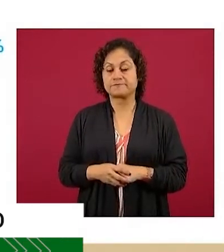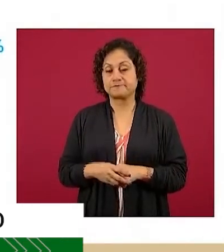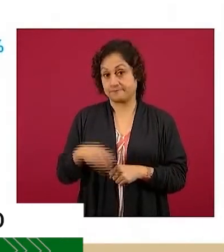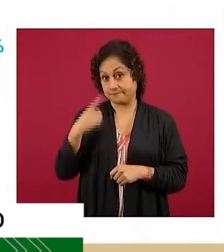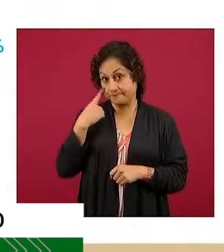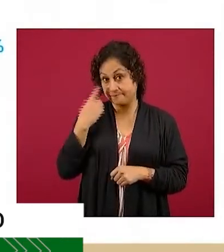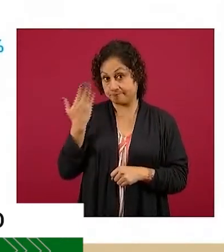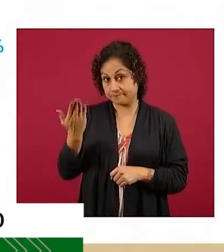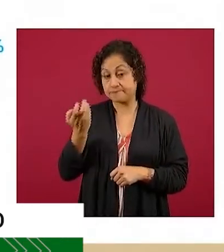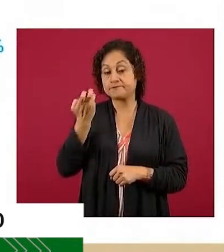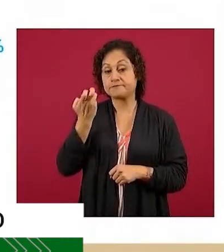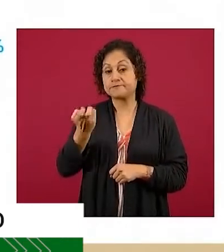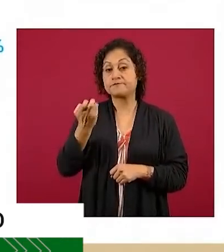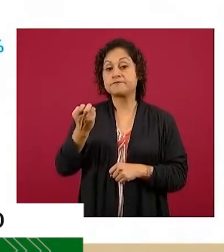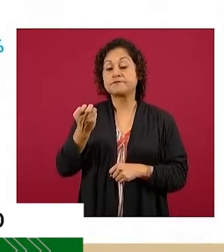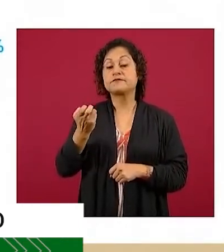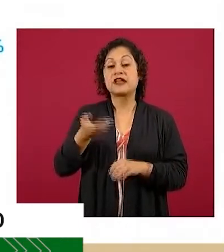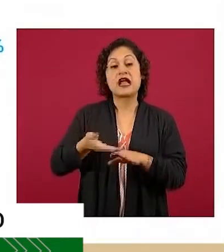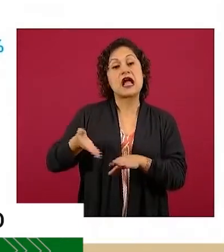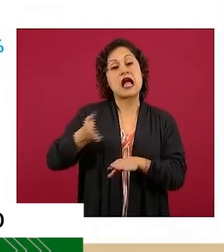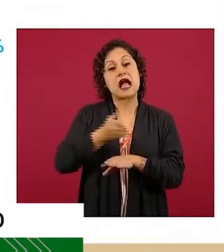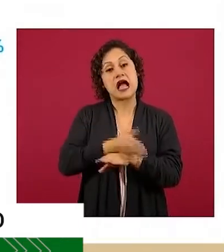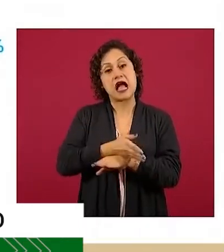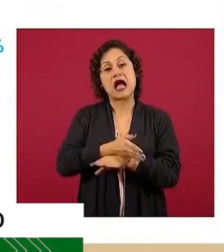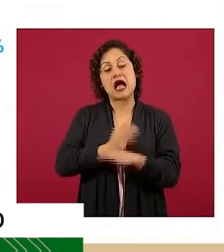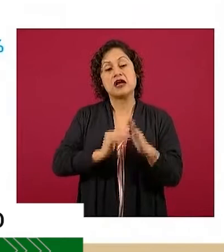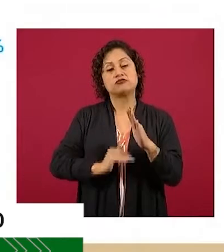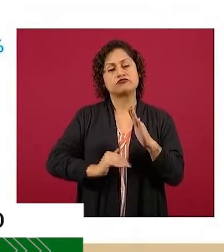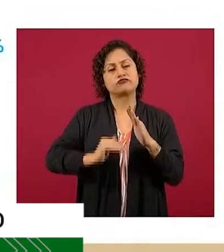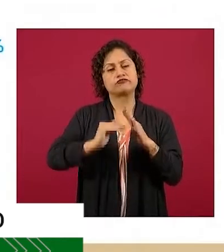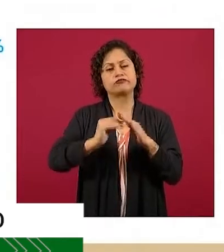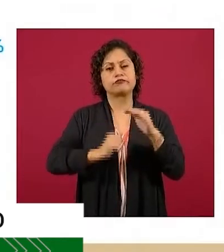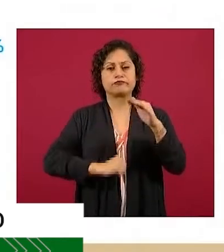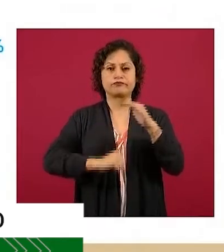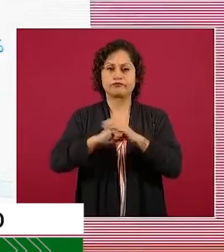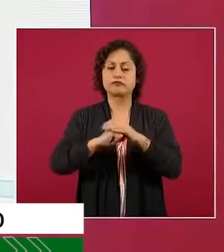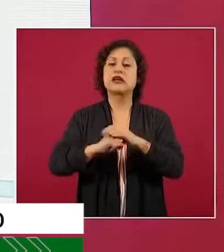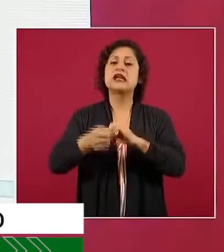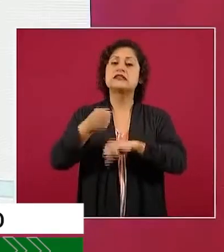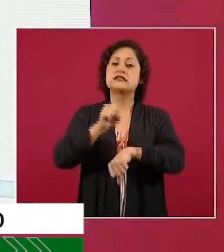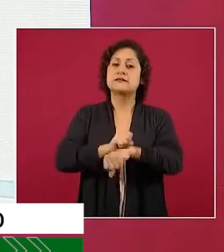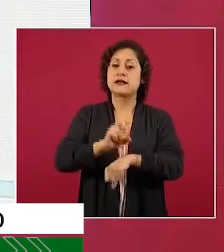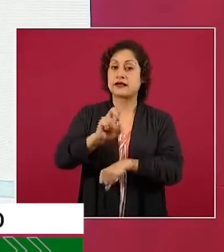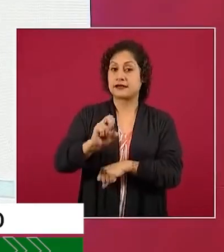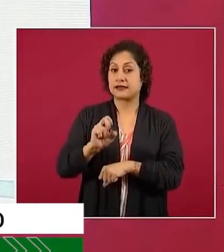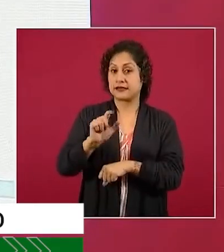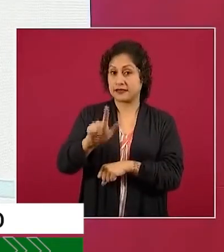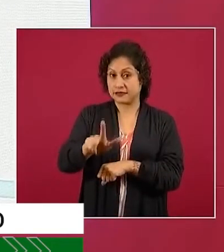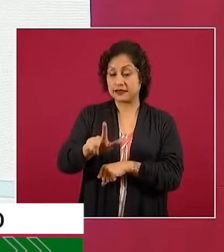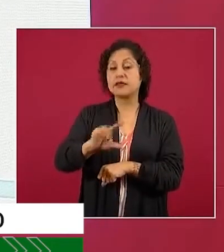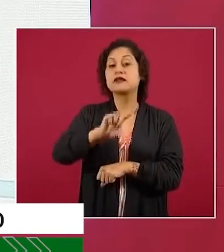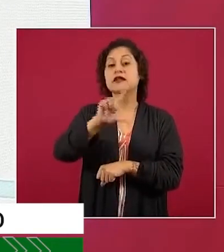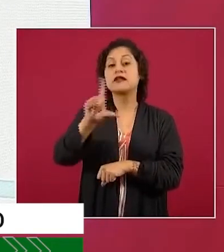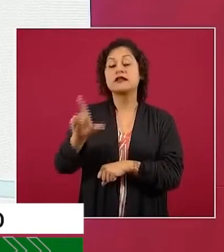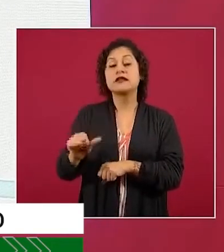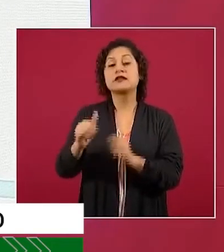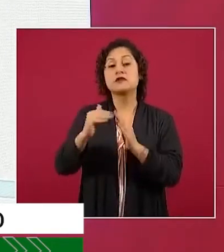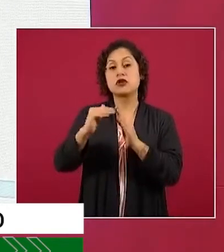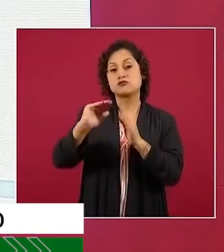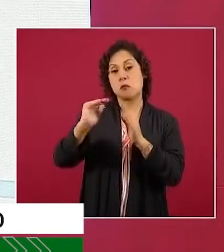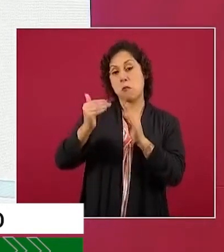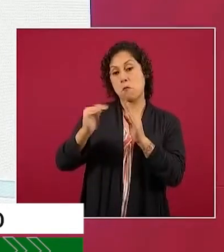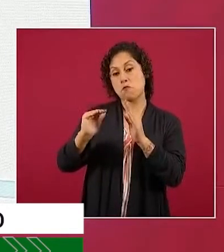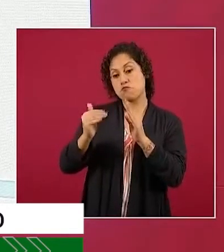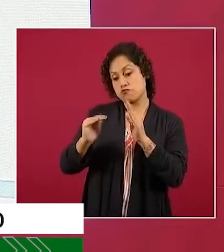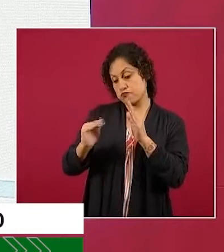trata de la Ciudad de México, Guanajuato, Estado de México, Nuevo León, Querétaro, Durango, Coahuila y Aguascalientes. En estas entidades,